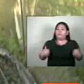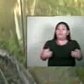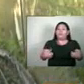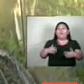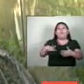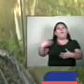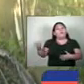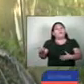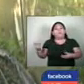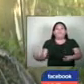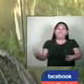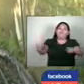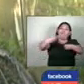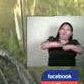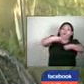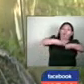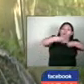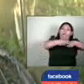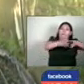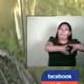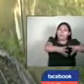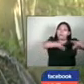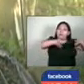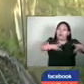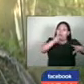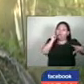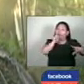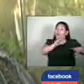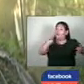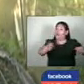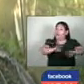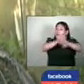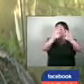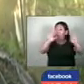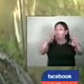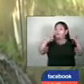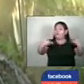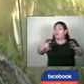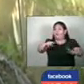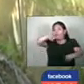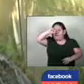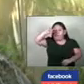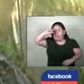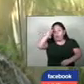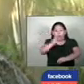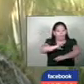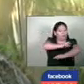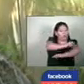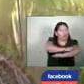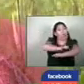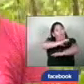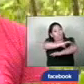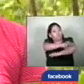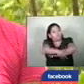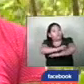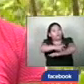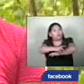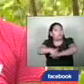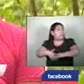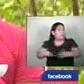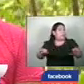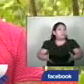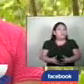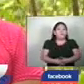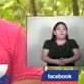eso más personas comenzaron a incorporarse, y obviamente, la producción de hortalizas se agigantó. Pues